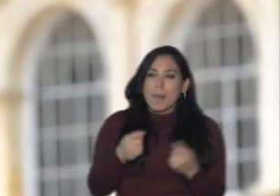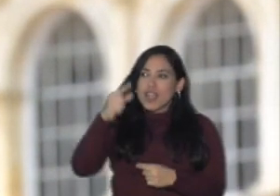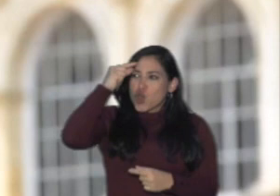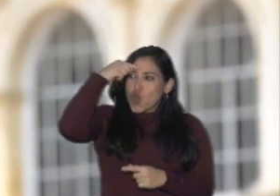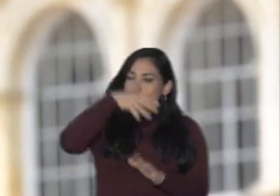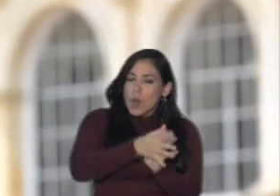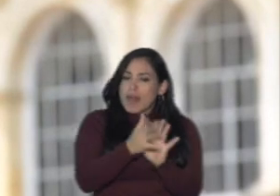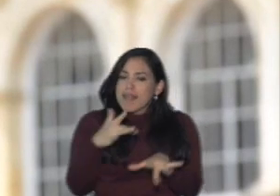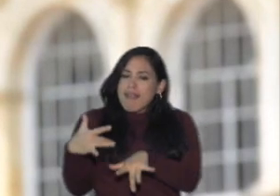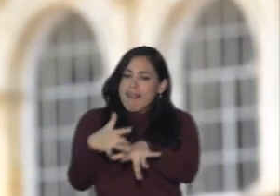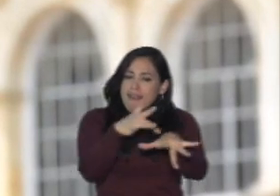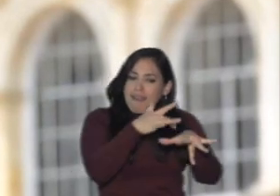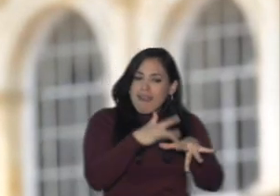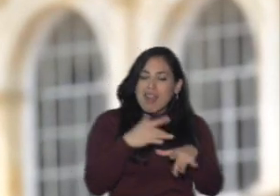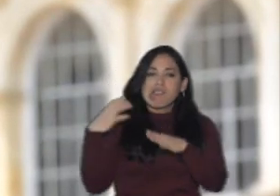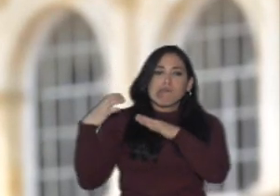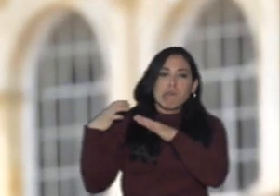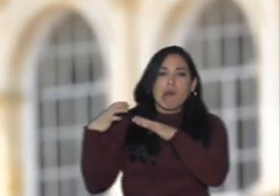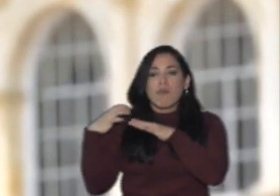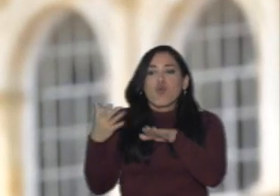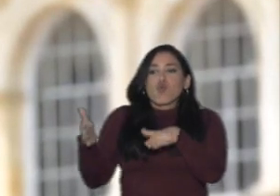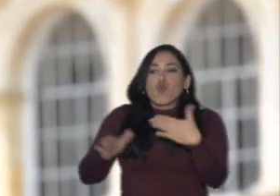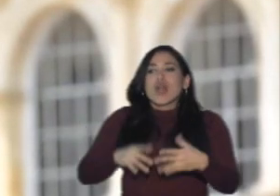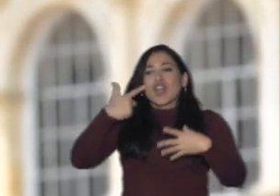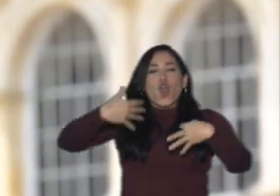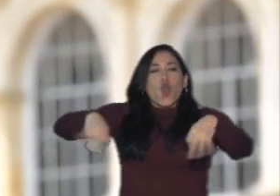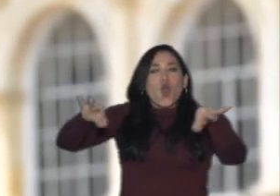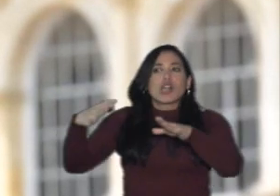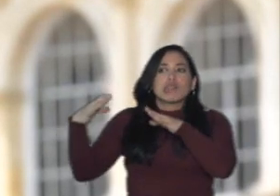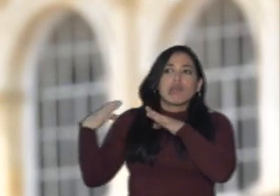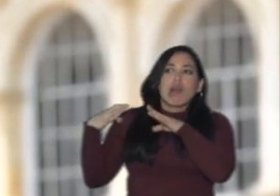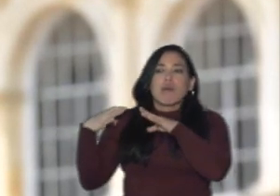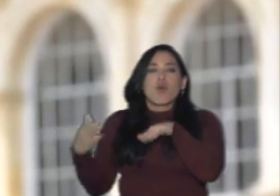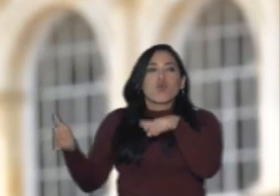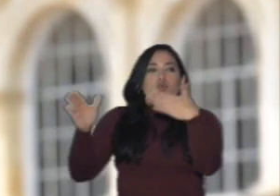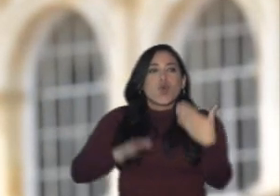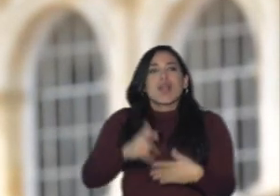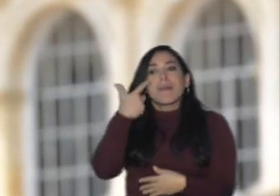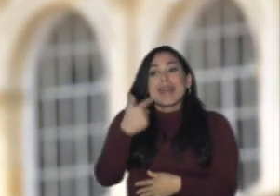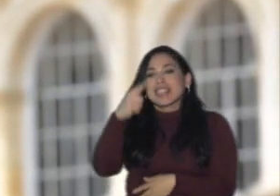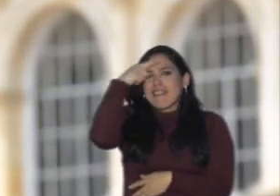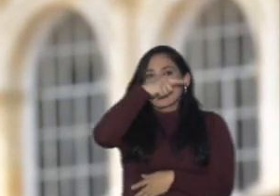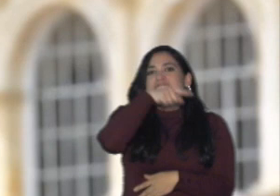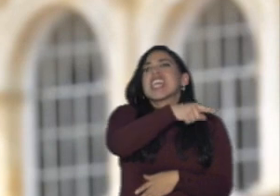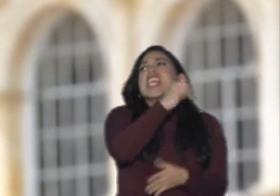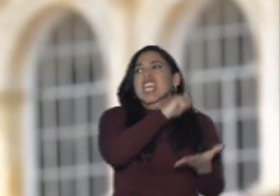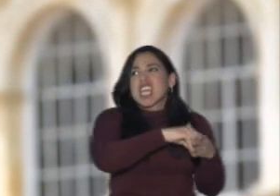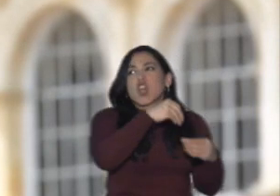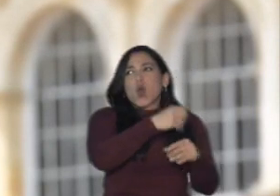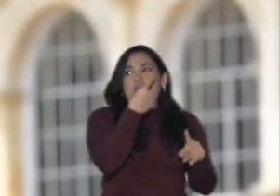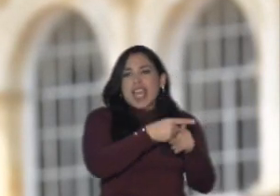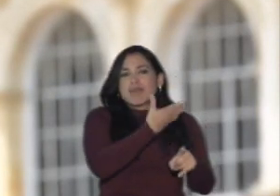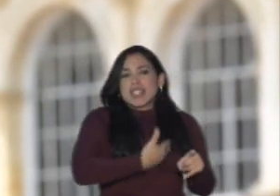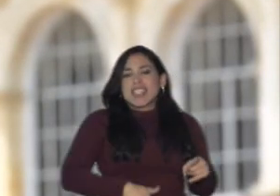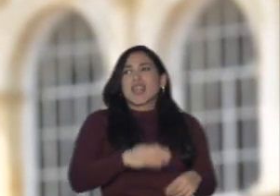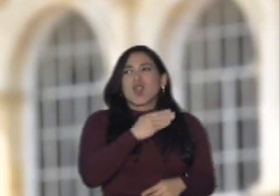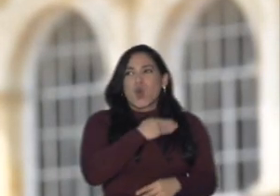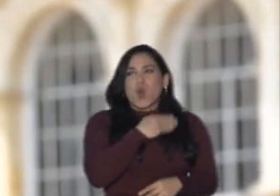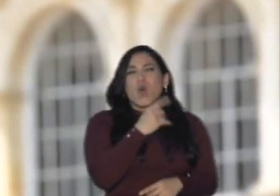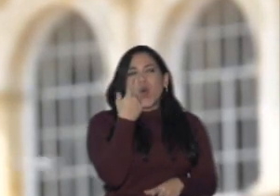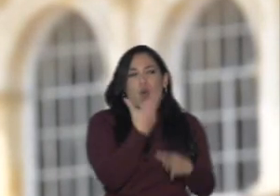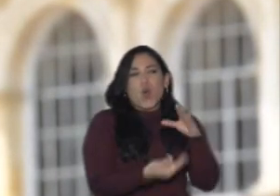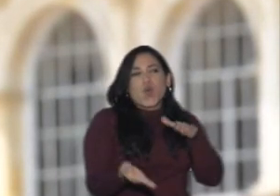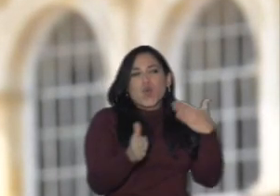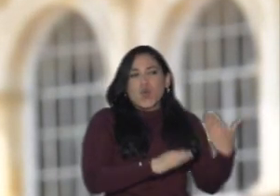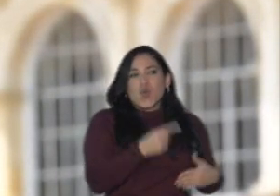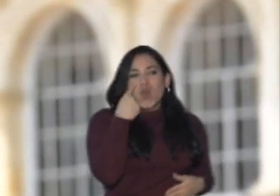Gustavo Petro, que cargaban un ataúd de papel en el cual aseguraban que era de Federico Gutiérrez y del expresidente Álvaro Uribe.